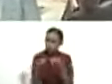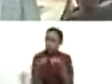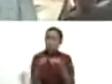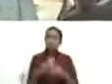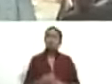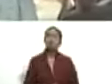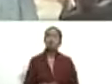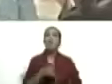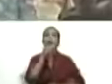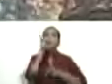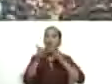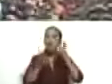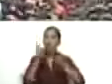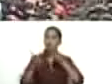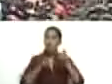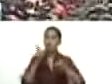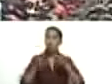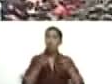en las políticas.